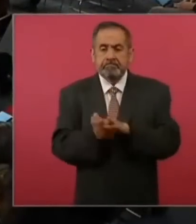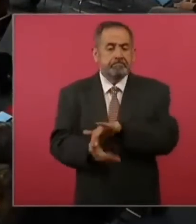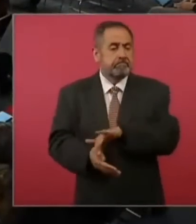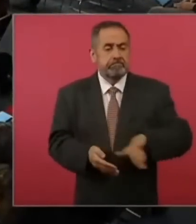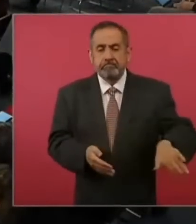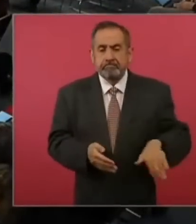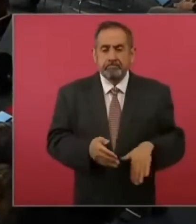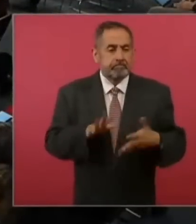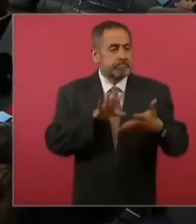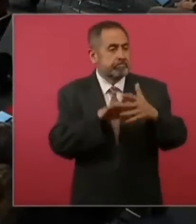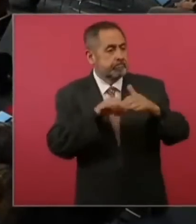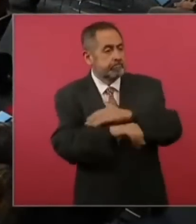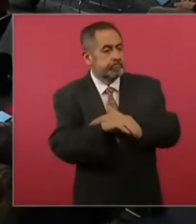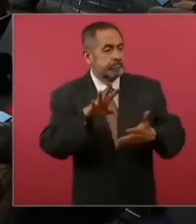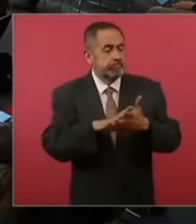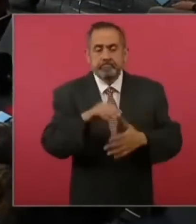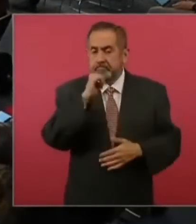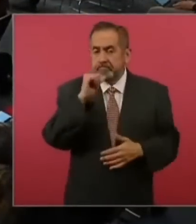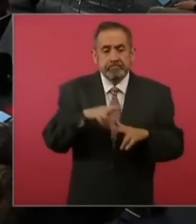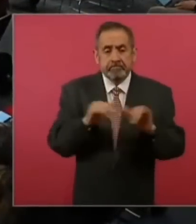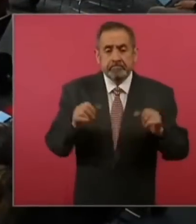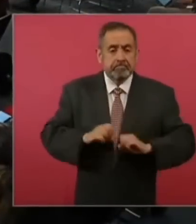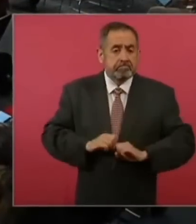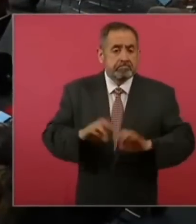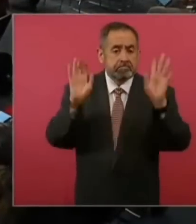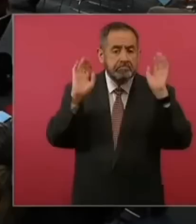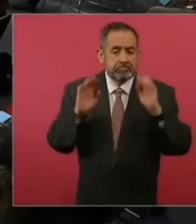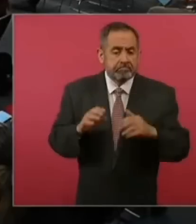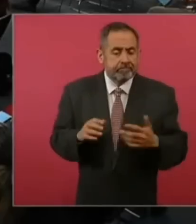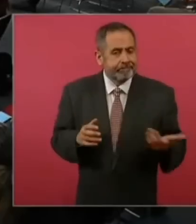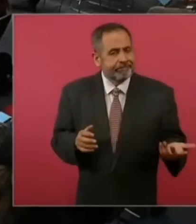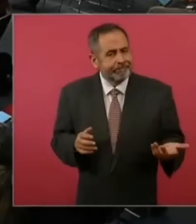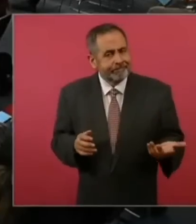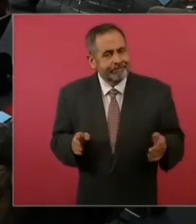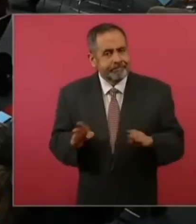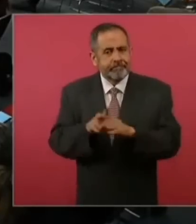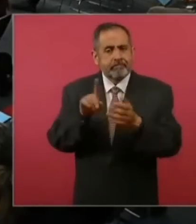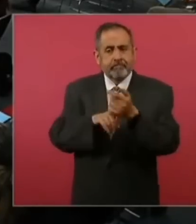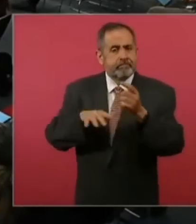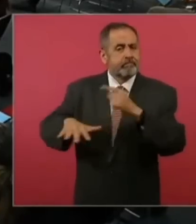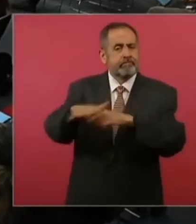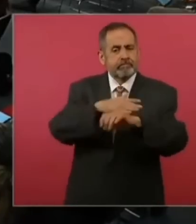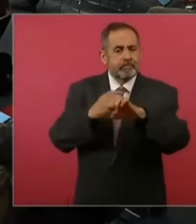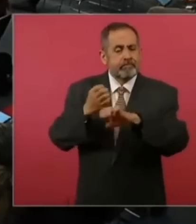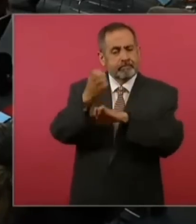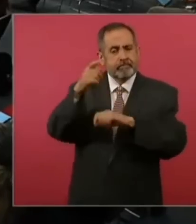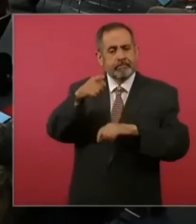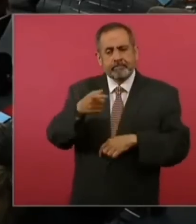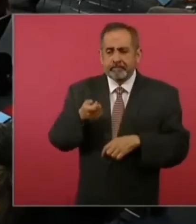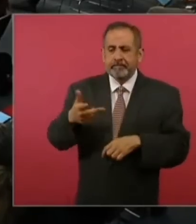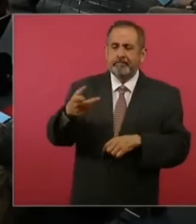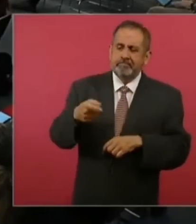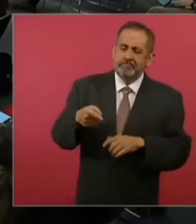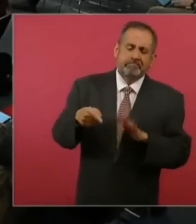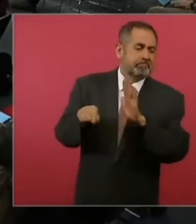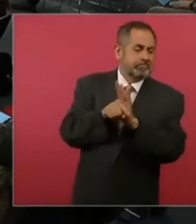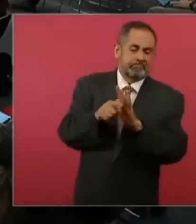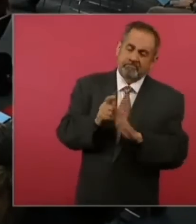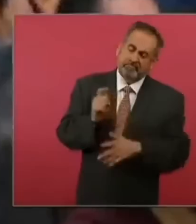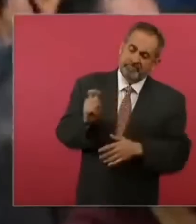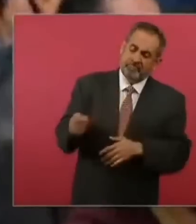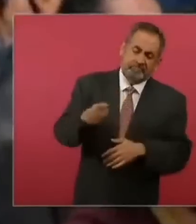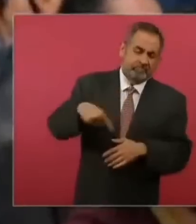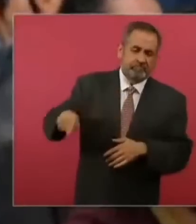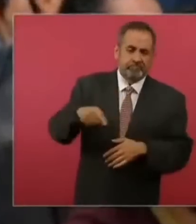detenidos, y también no puede ser posible que en un estado nos hayan estigmatizado de una manera tan